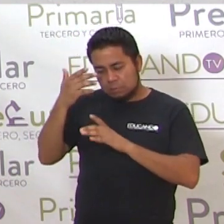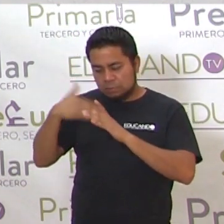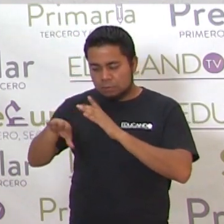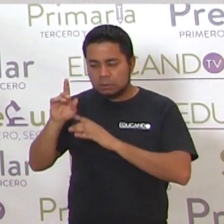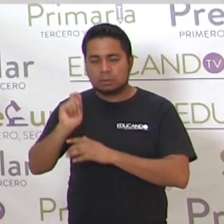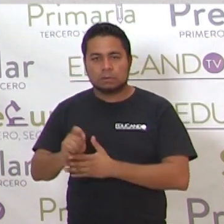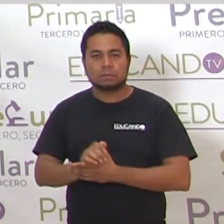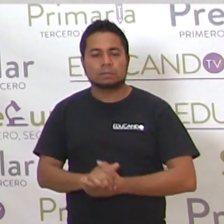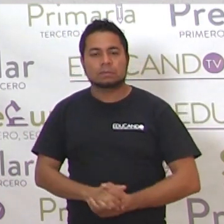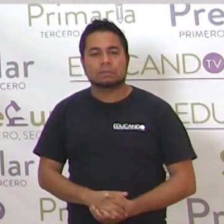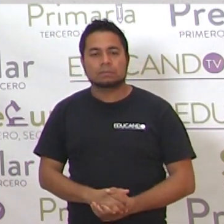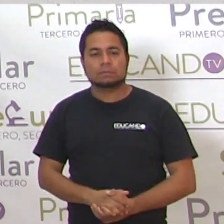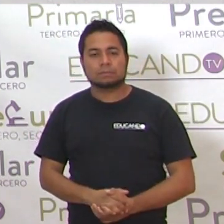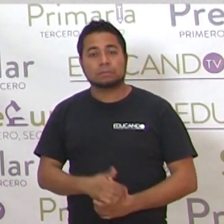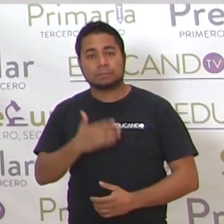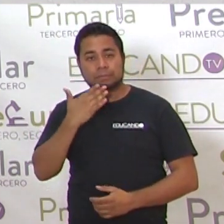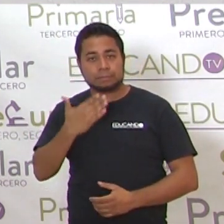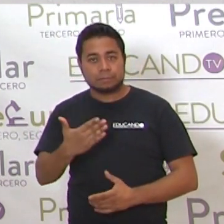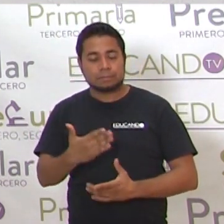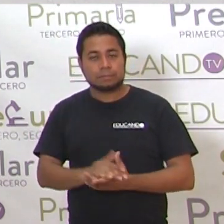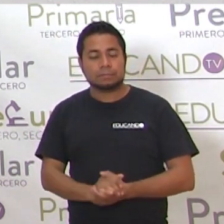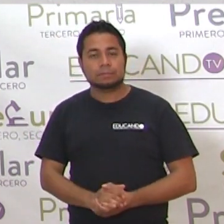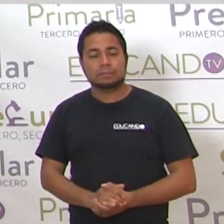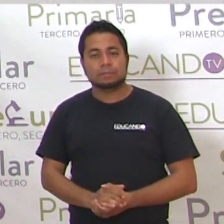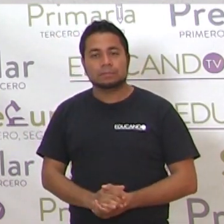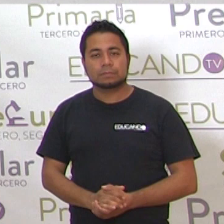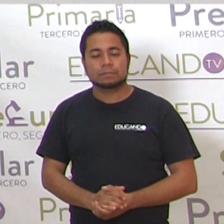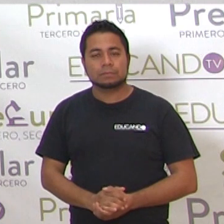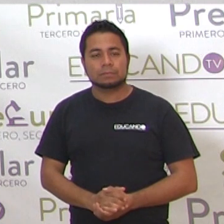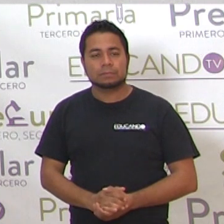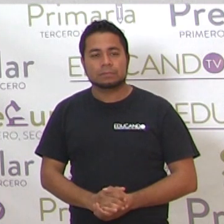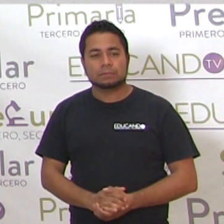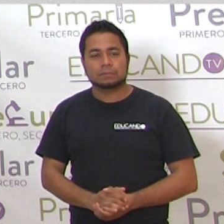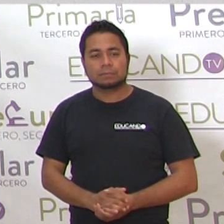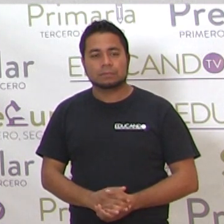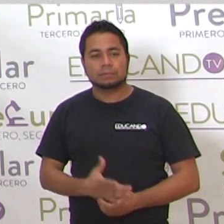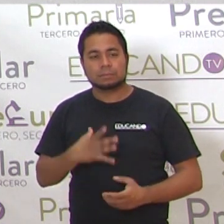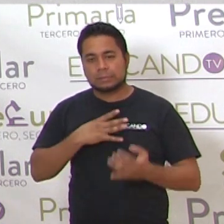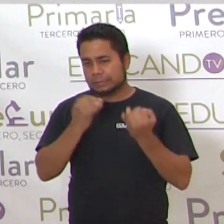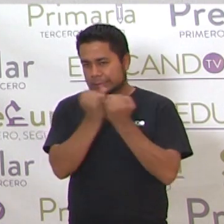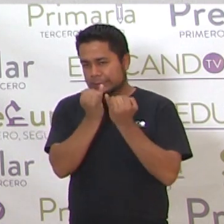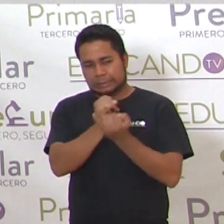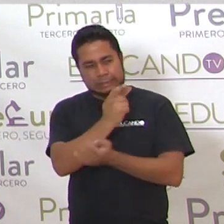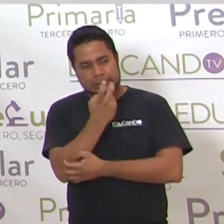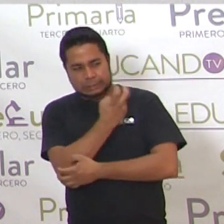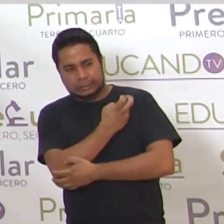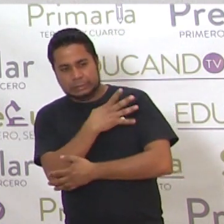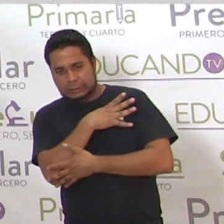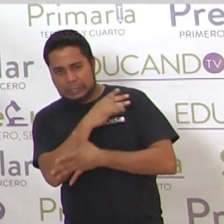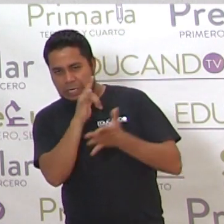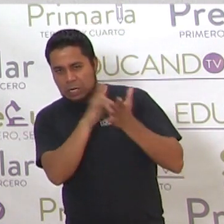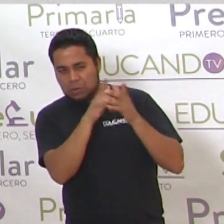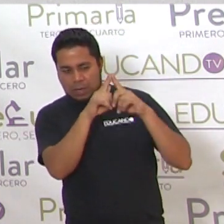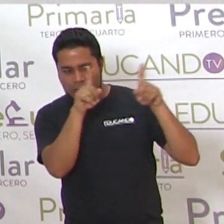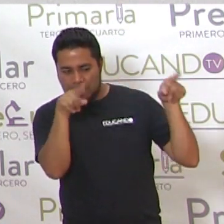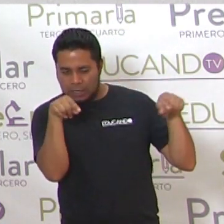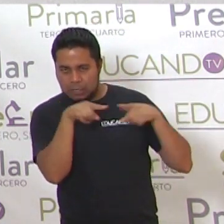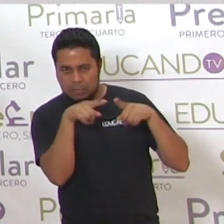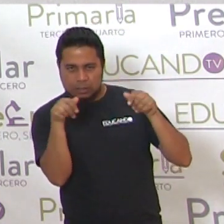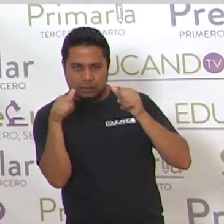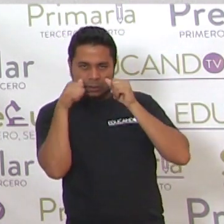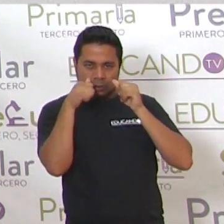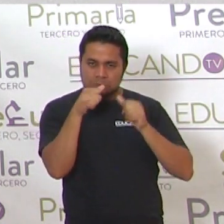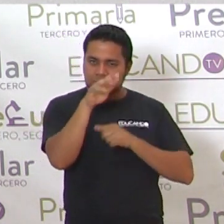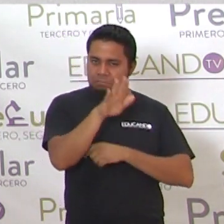electrónicos bien vamos a tener una ventanita como ésta mucha atención una ventanita